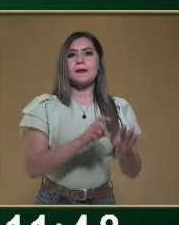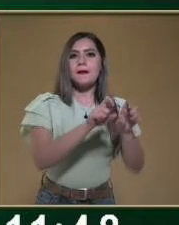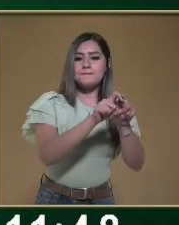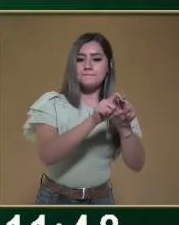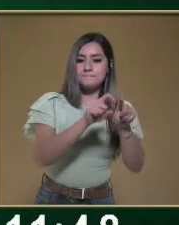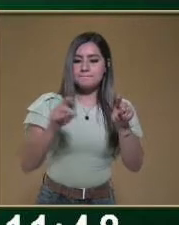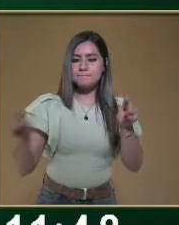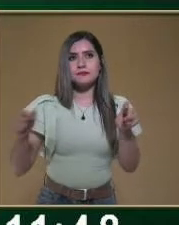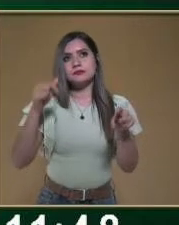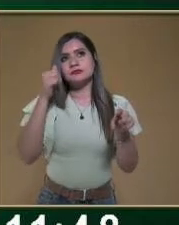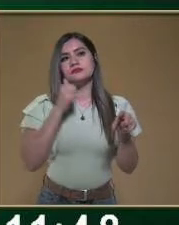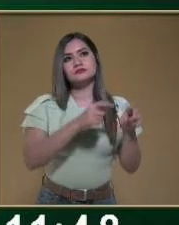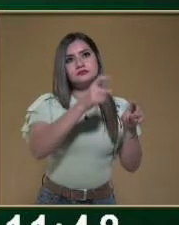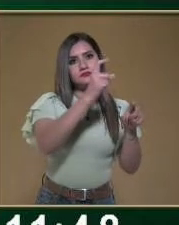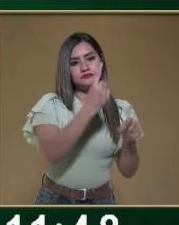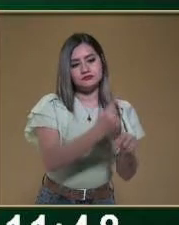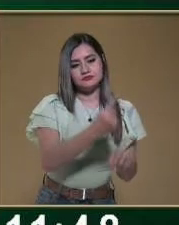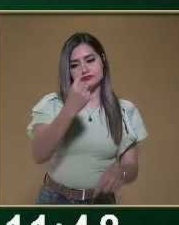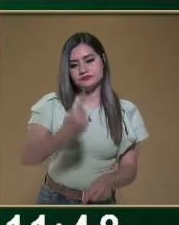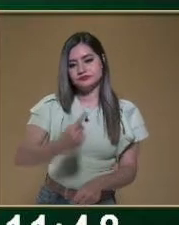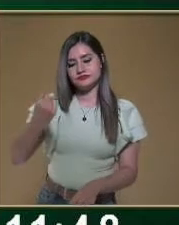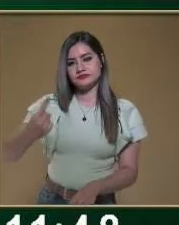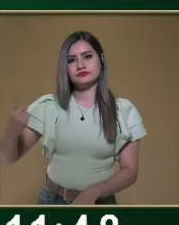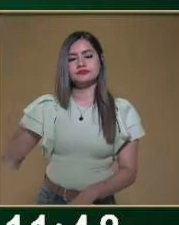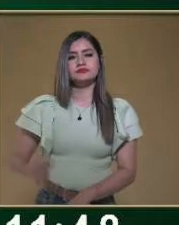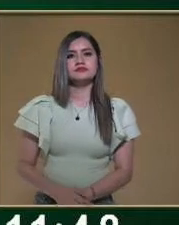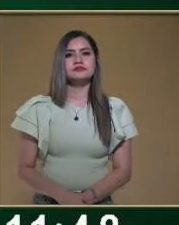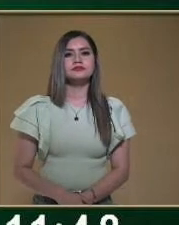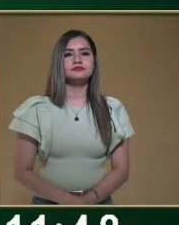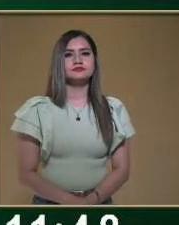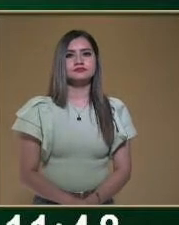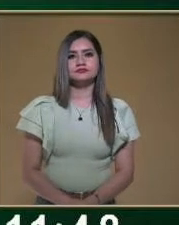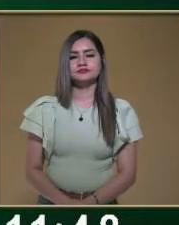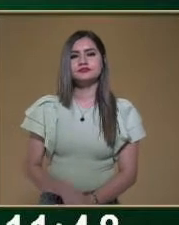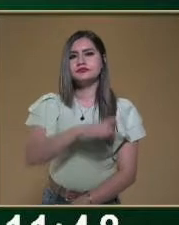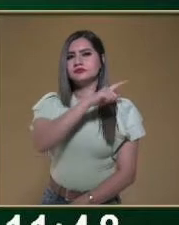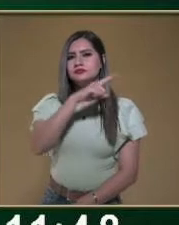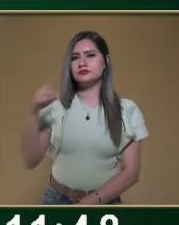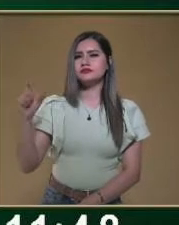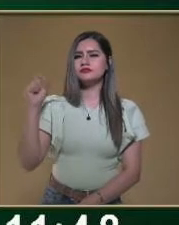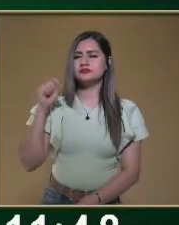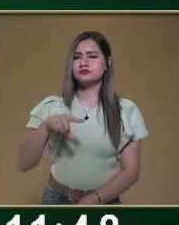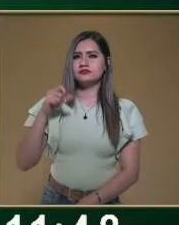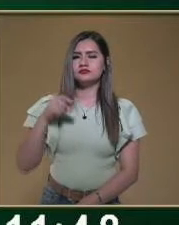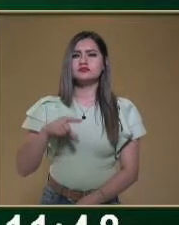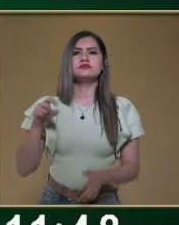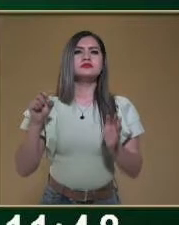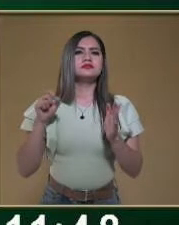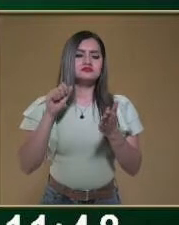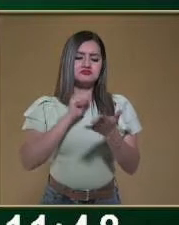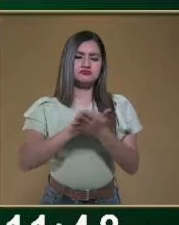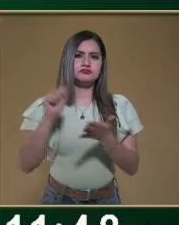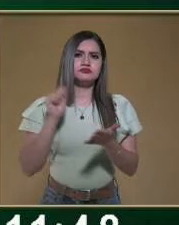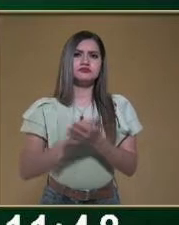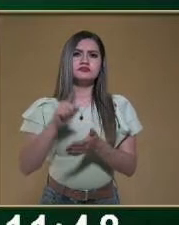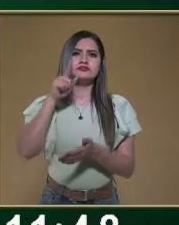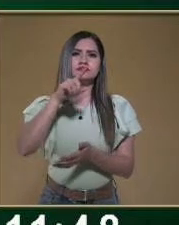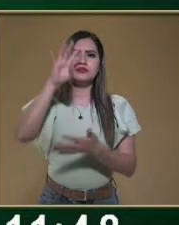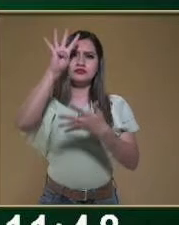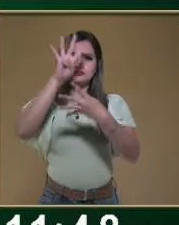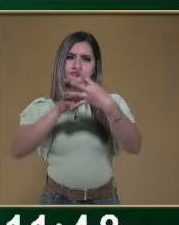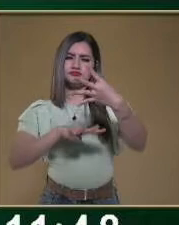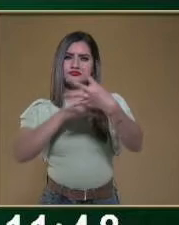avanzando de uno en uno. A nuestros alumnos que nos están observando, puedes estar realizando este tablero del 100 que te va